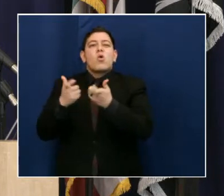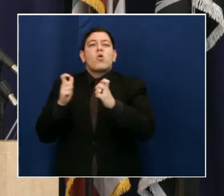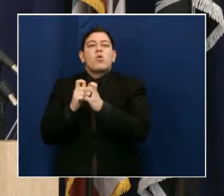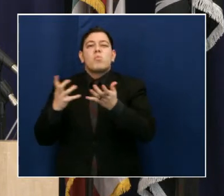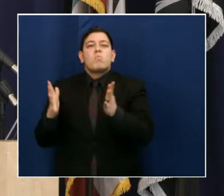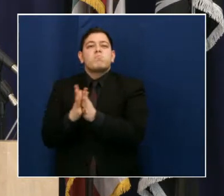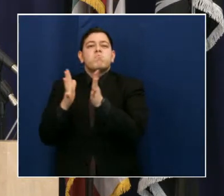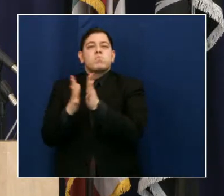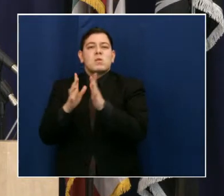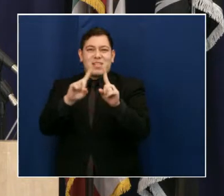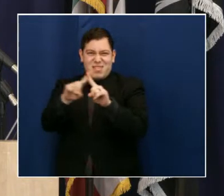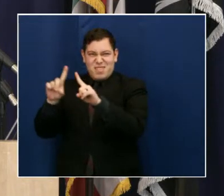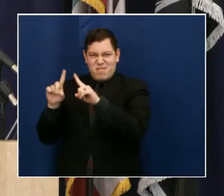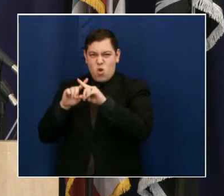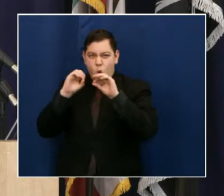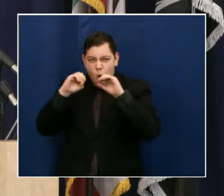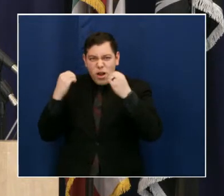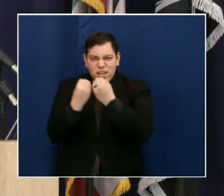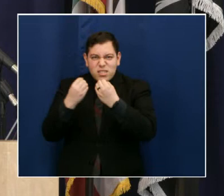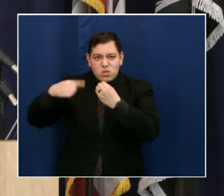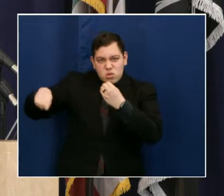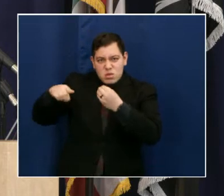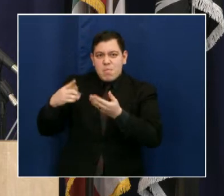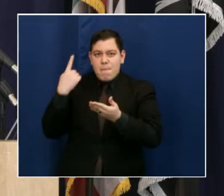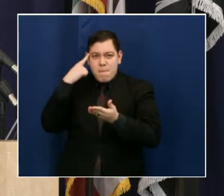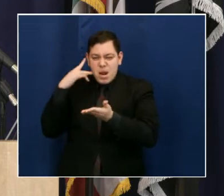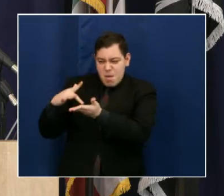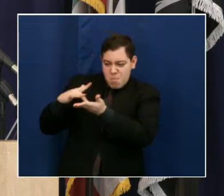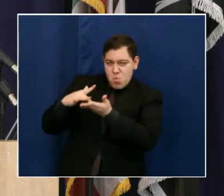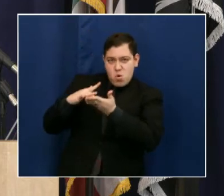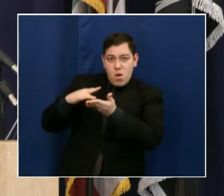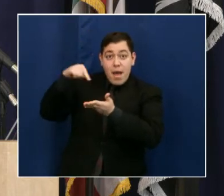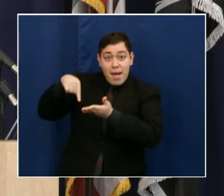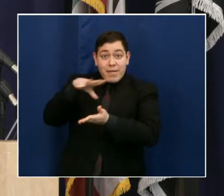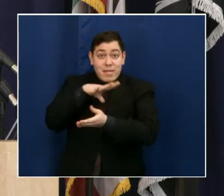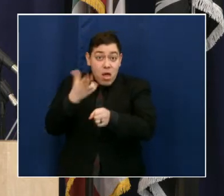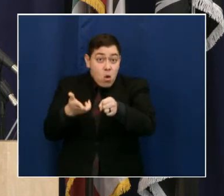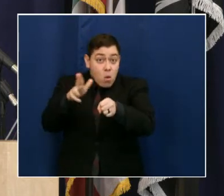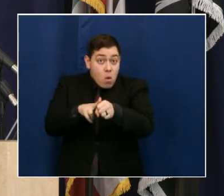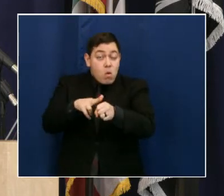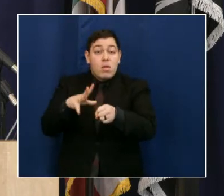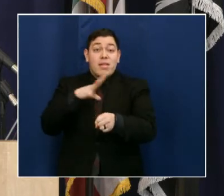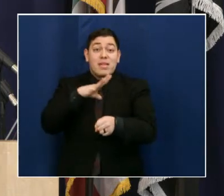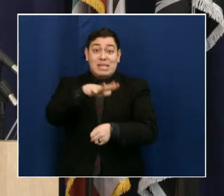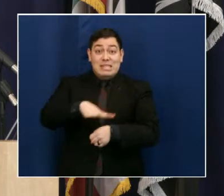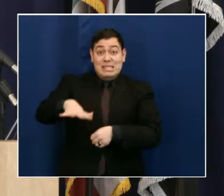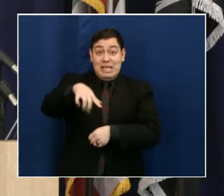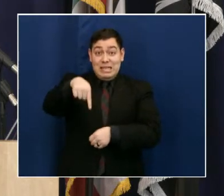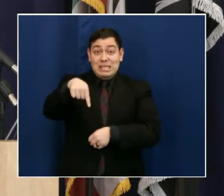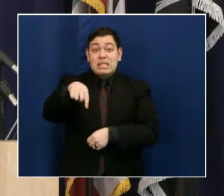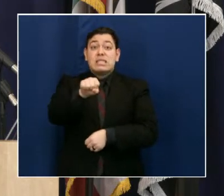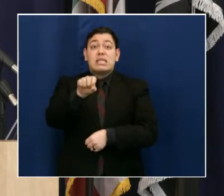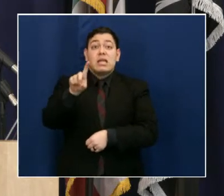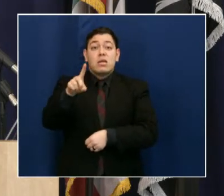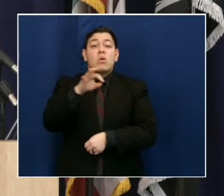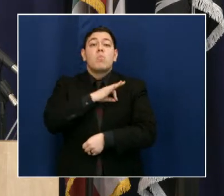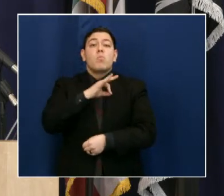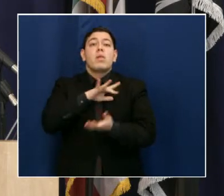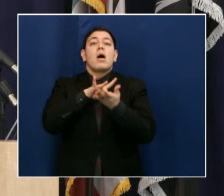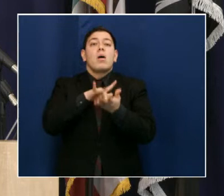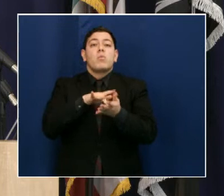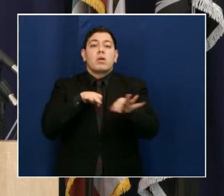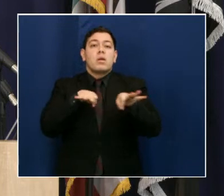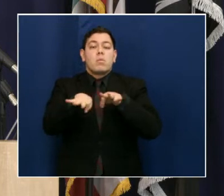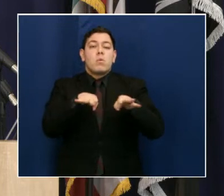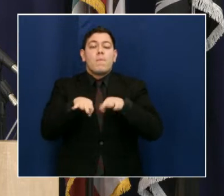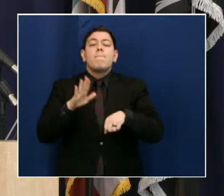Center, otras organizaciones y clínicas del condado están trabajando con nosotros y apoyando este trabajo. Más que